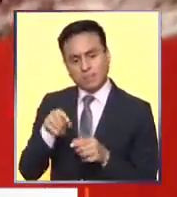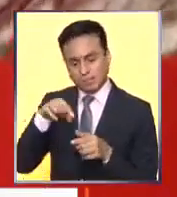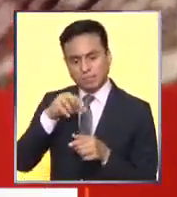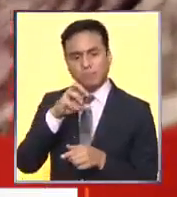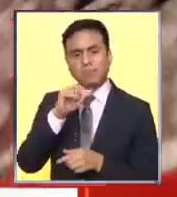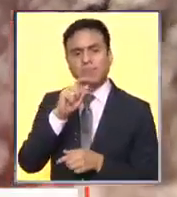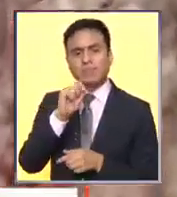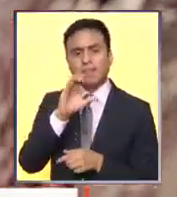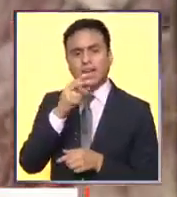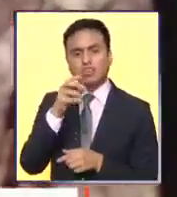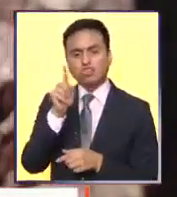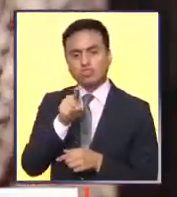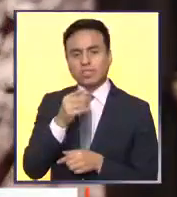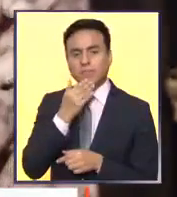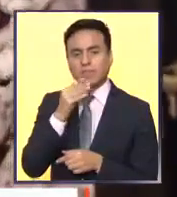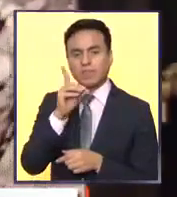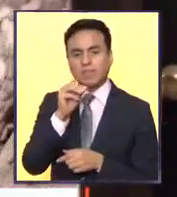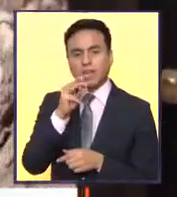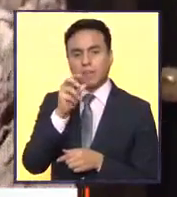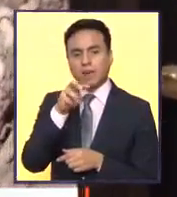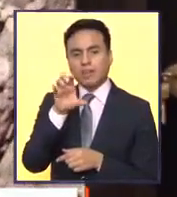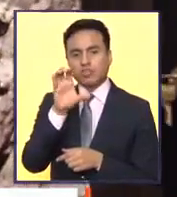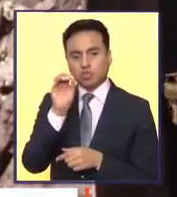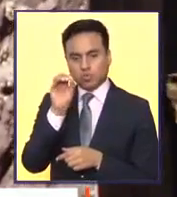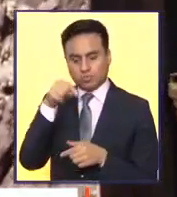damasco. A ver.